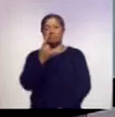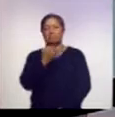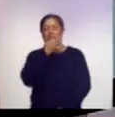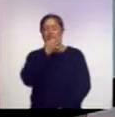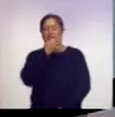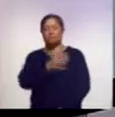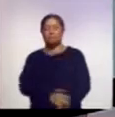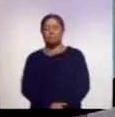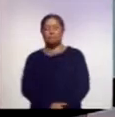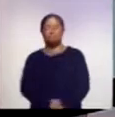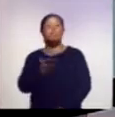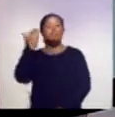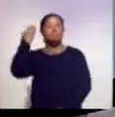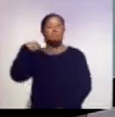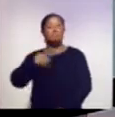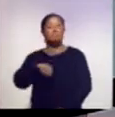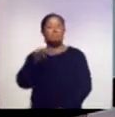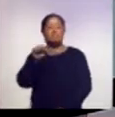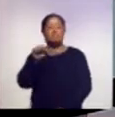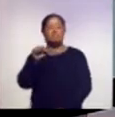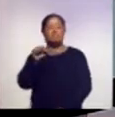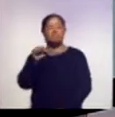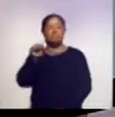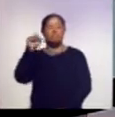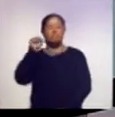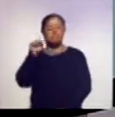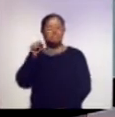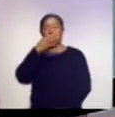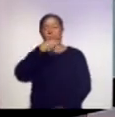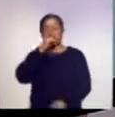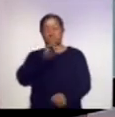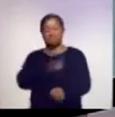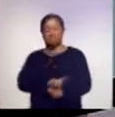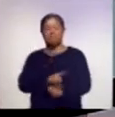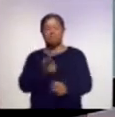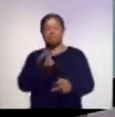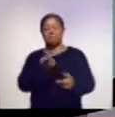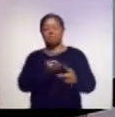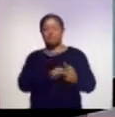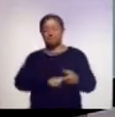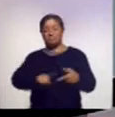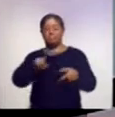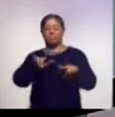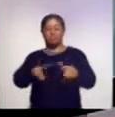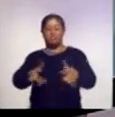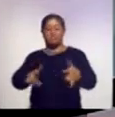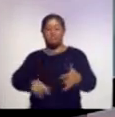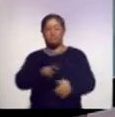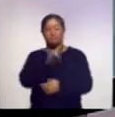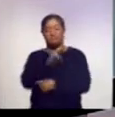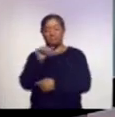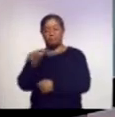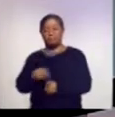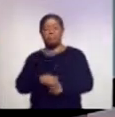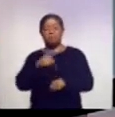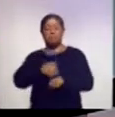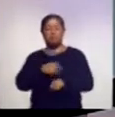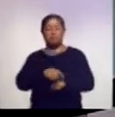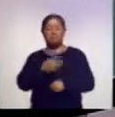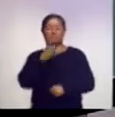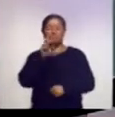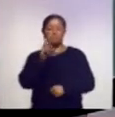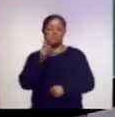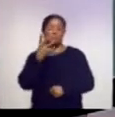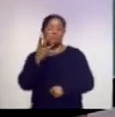2:21 p.m. y este pasado fin de semana inició el Festival Internacional de Títeres Rosete Aranda. En su edición número